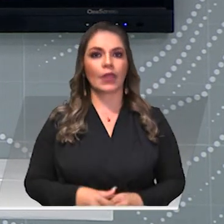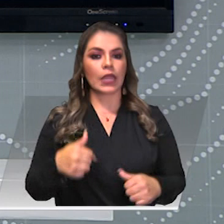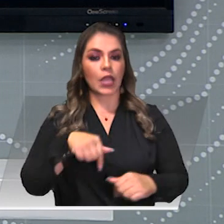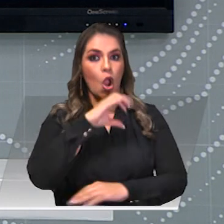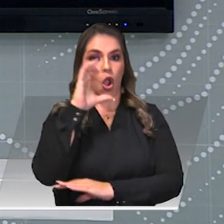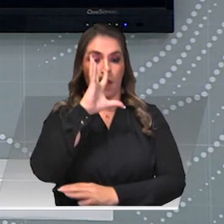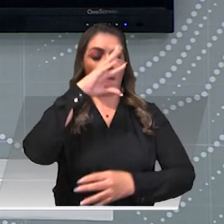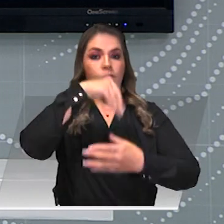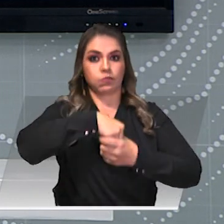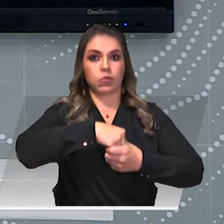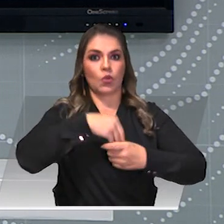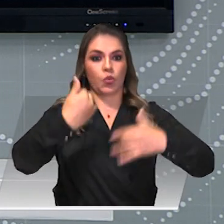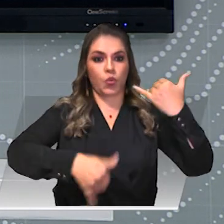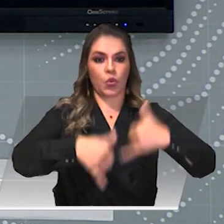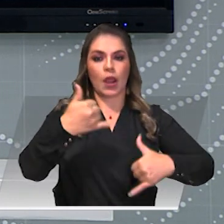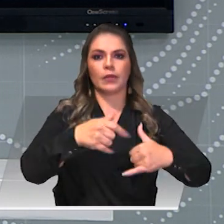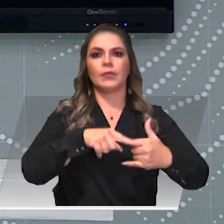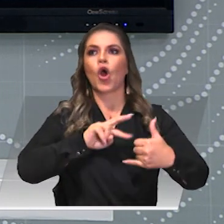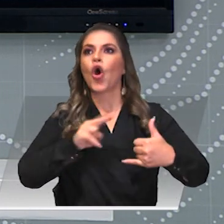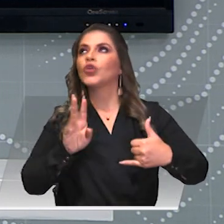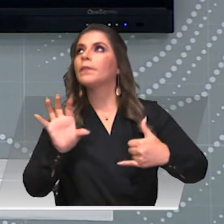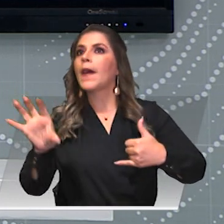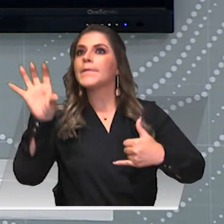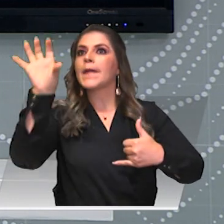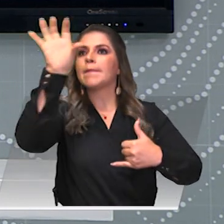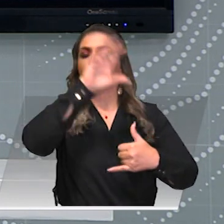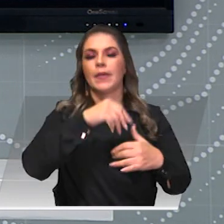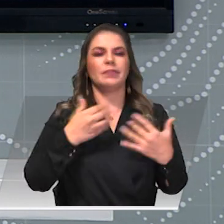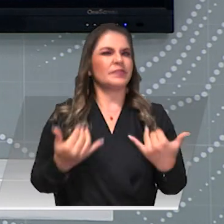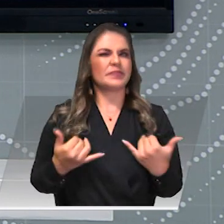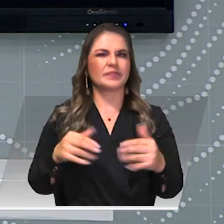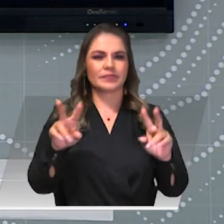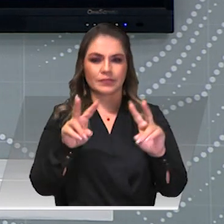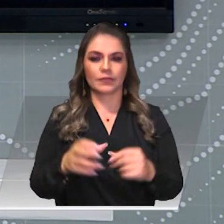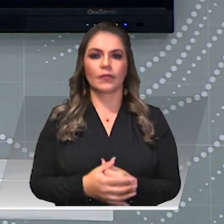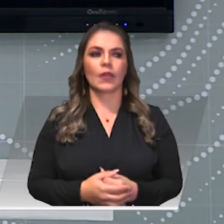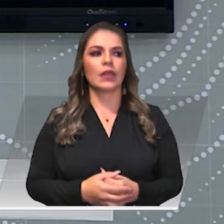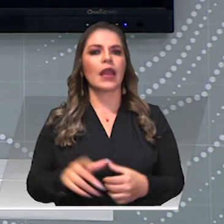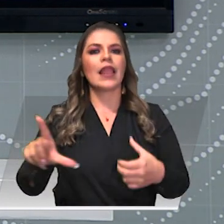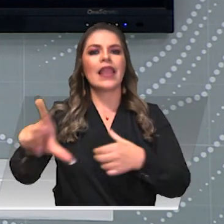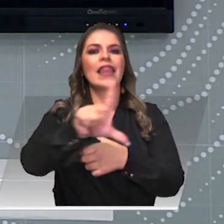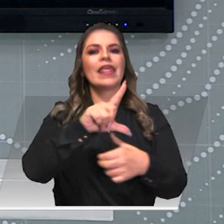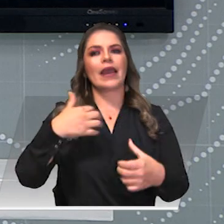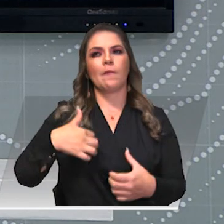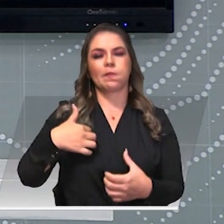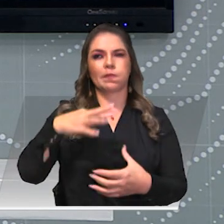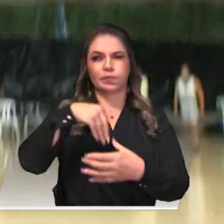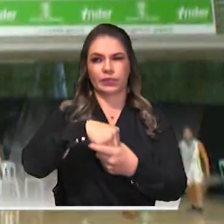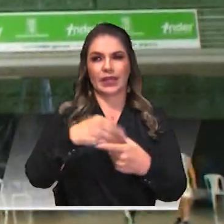diferentes eventos de ciclo olímpico. Pues bien, ahora piensa hacerlo jugando en la Liga de Argentina.